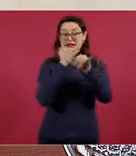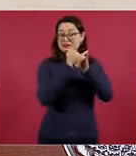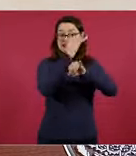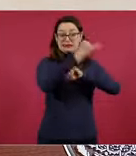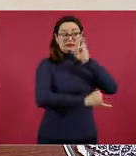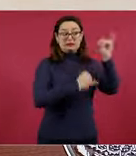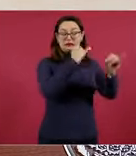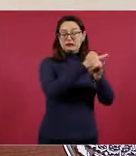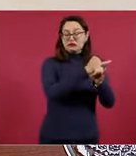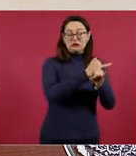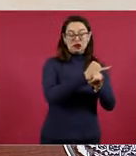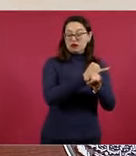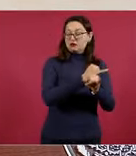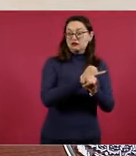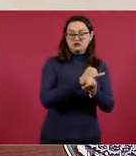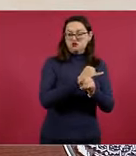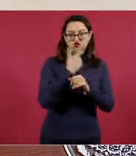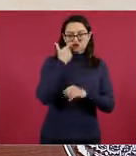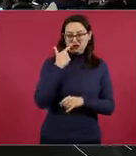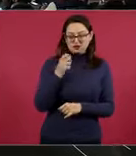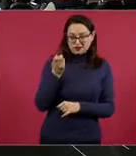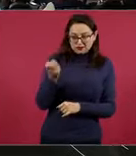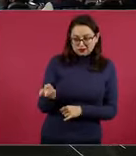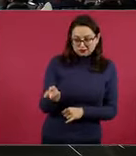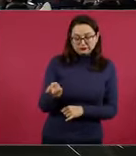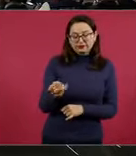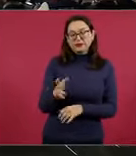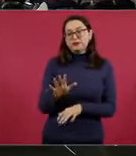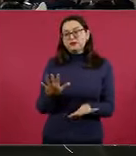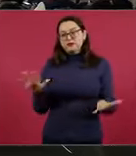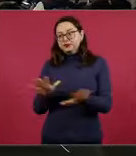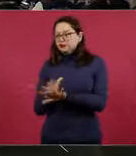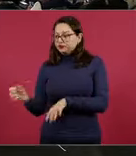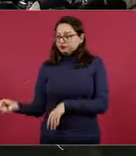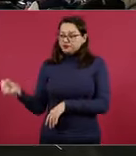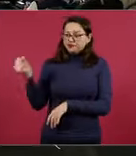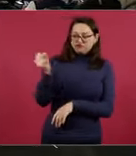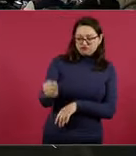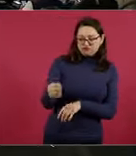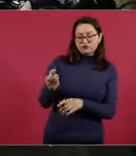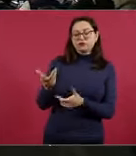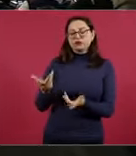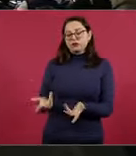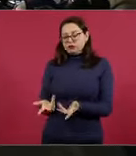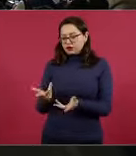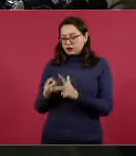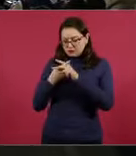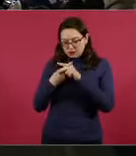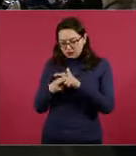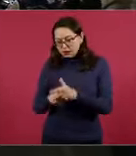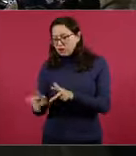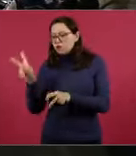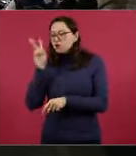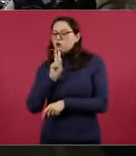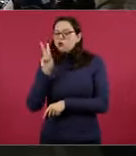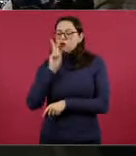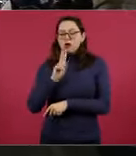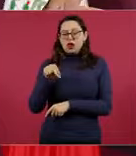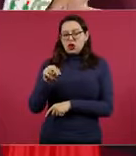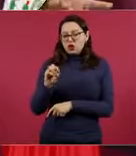a Chile como laboratorio para aplicar esto que ya